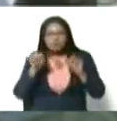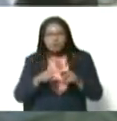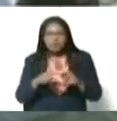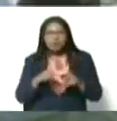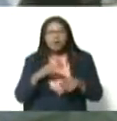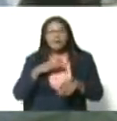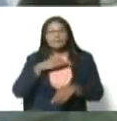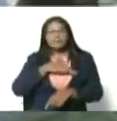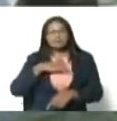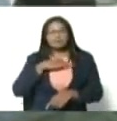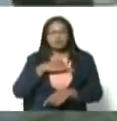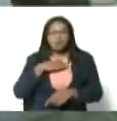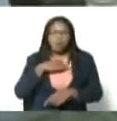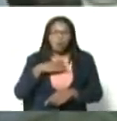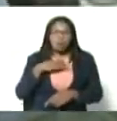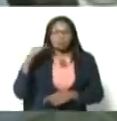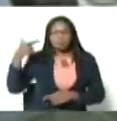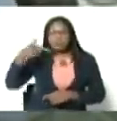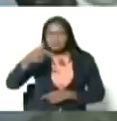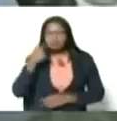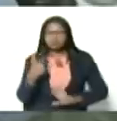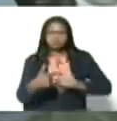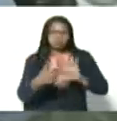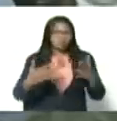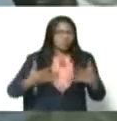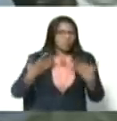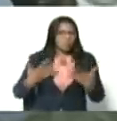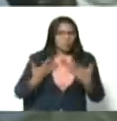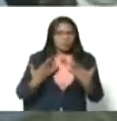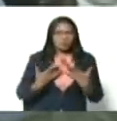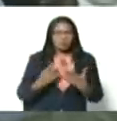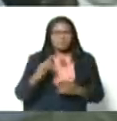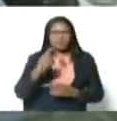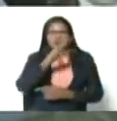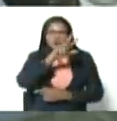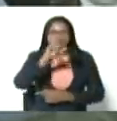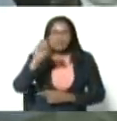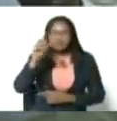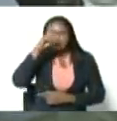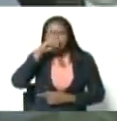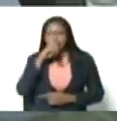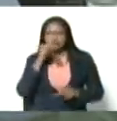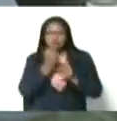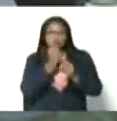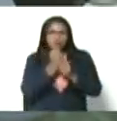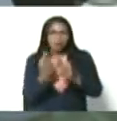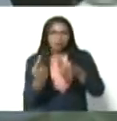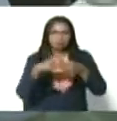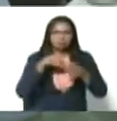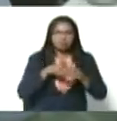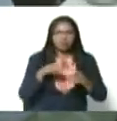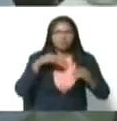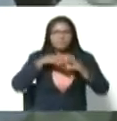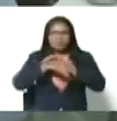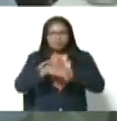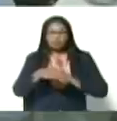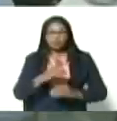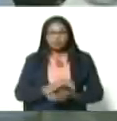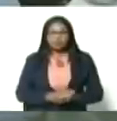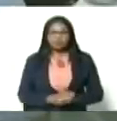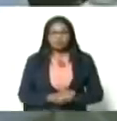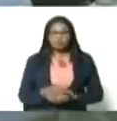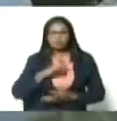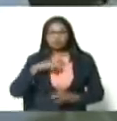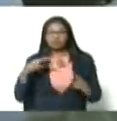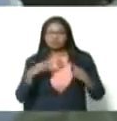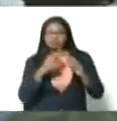como también manifestarle nuestro regocijo por estos primeros 30 años como trabajador del Metro de Caracas. Nos encontramos